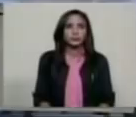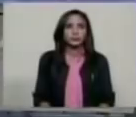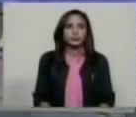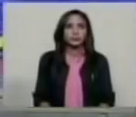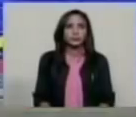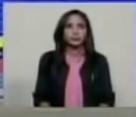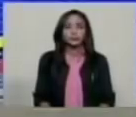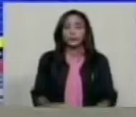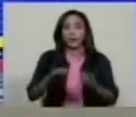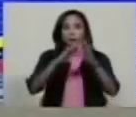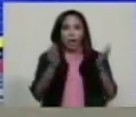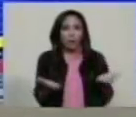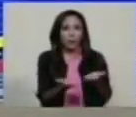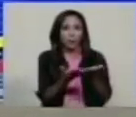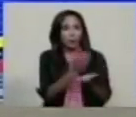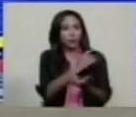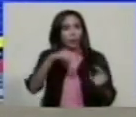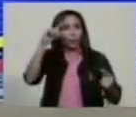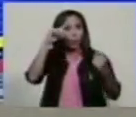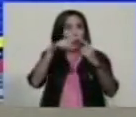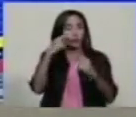planeta Tierra como destino común,